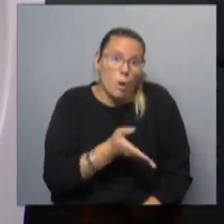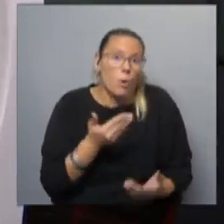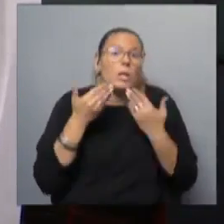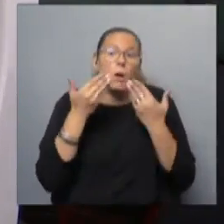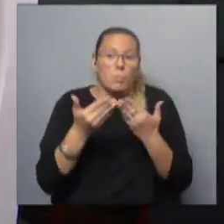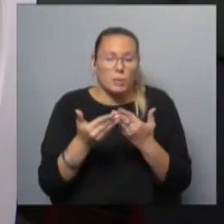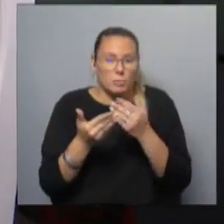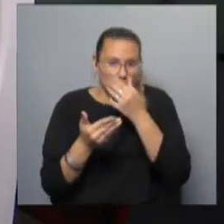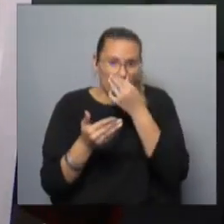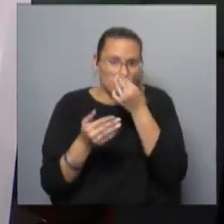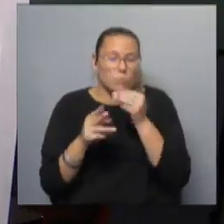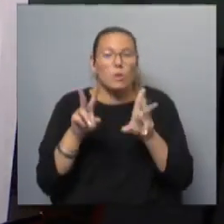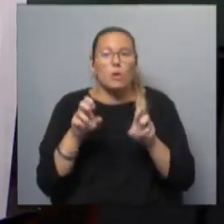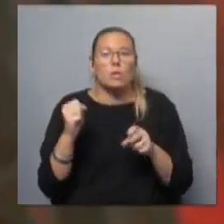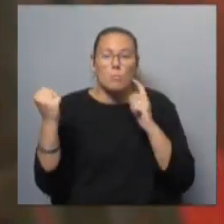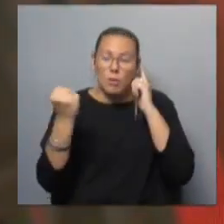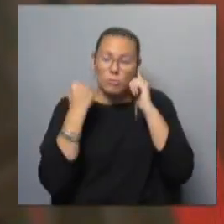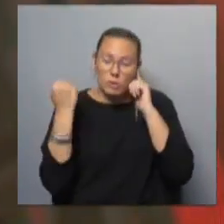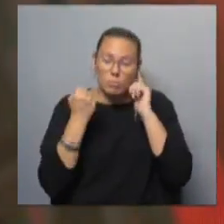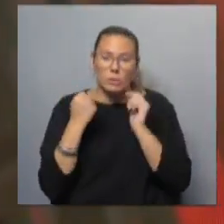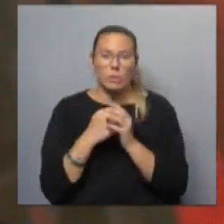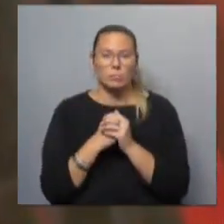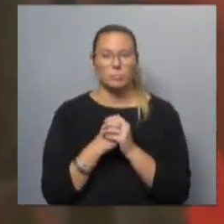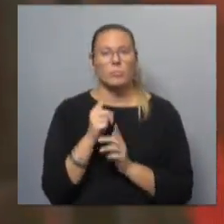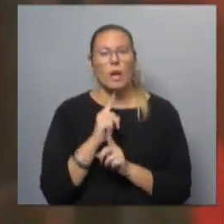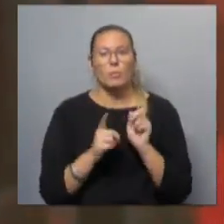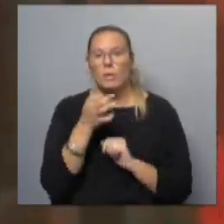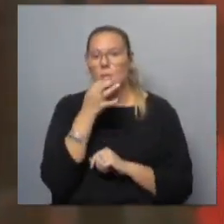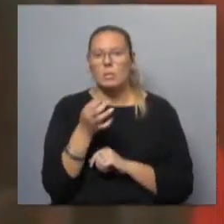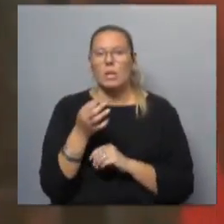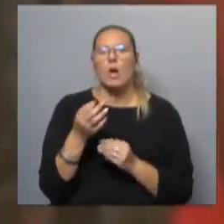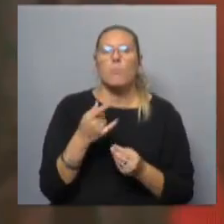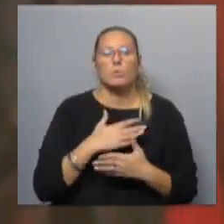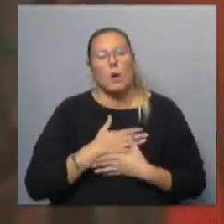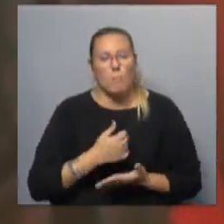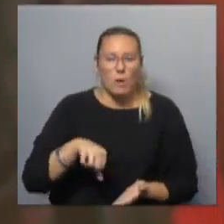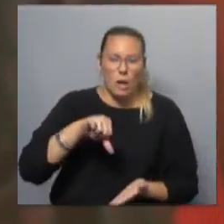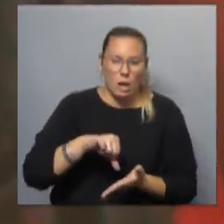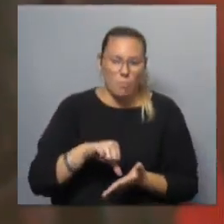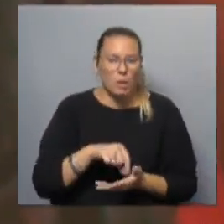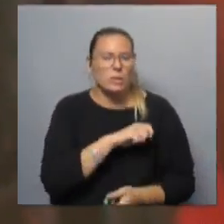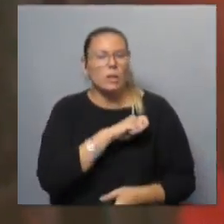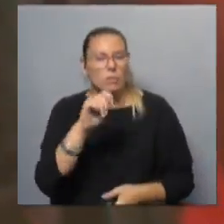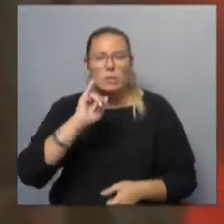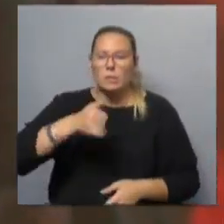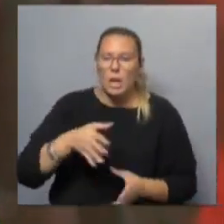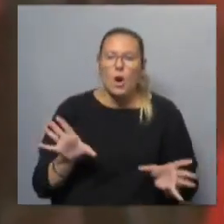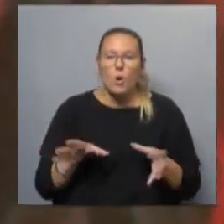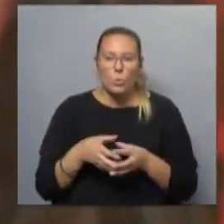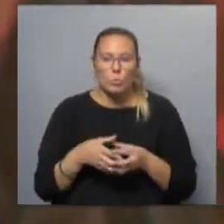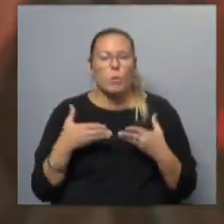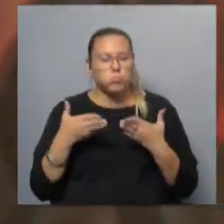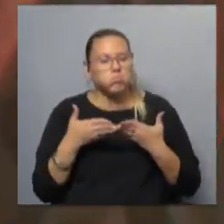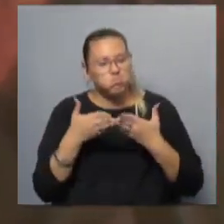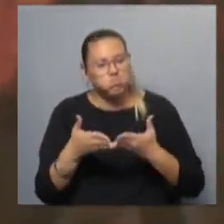buena pregunta. Además es uno de los temas centrales del asunto, porque uno dice, bueno, mucho patriotismo de parte de Lavalleja y del grupo que cruzó